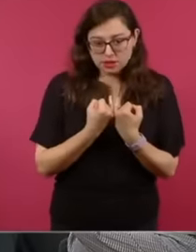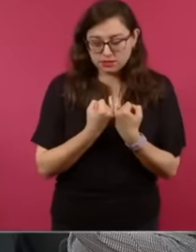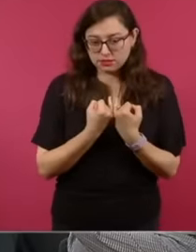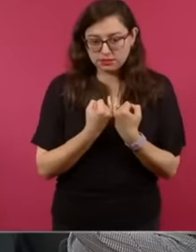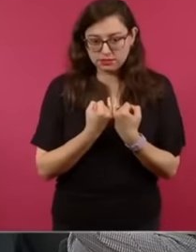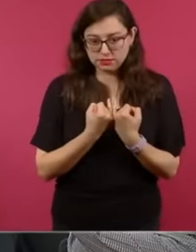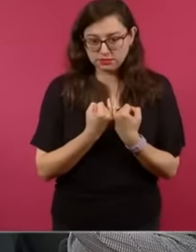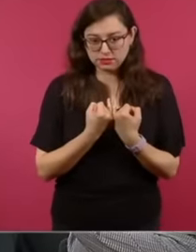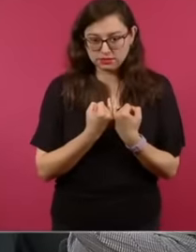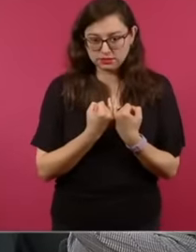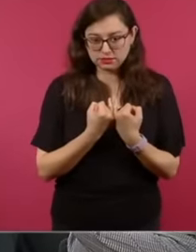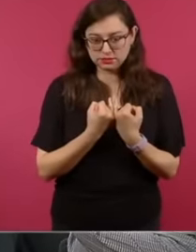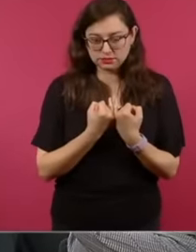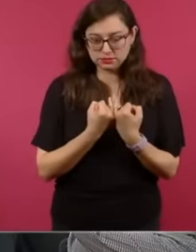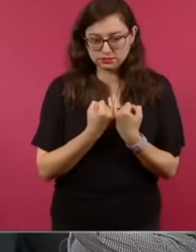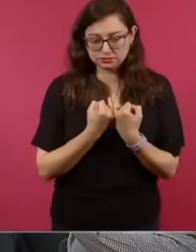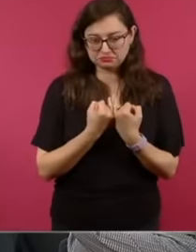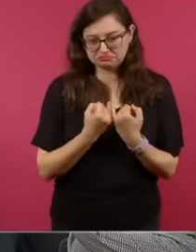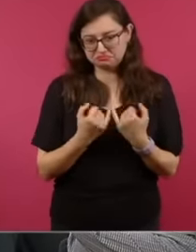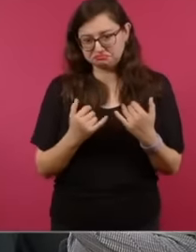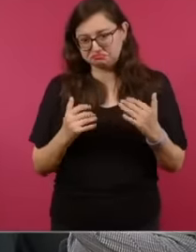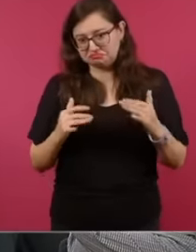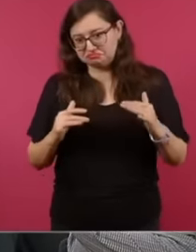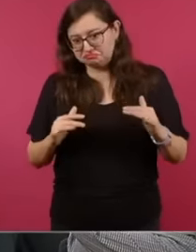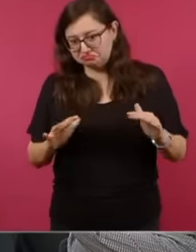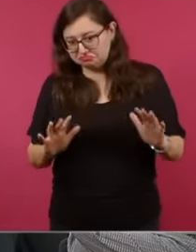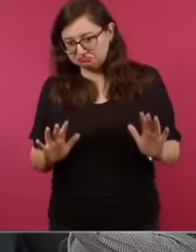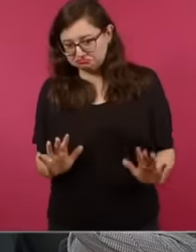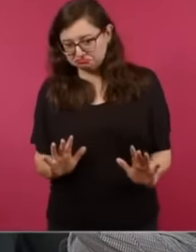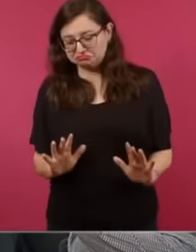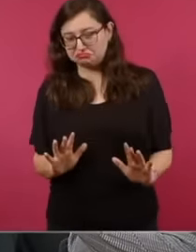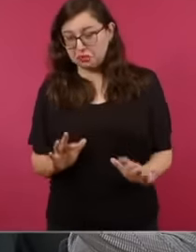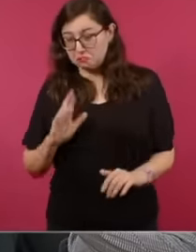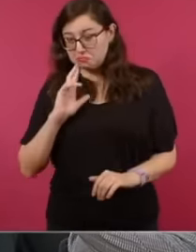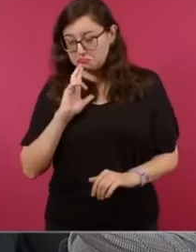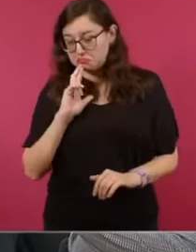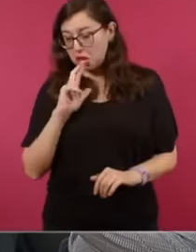O si se quiere ser más exigente,